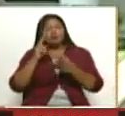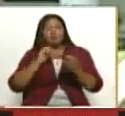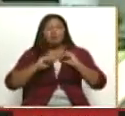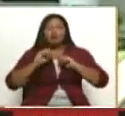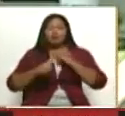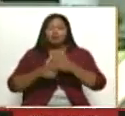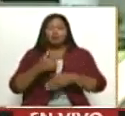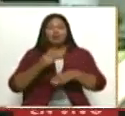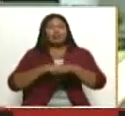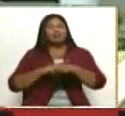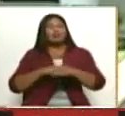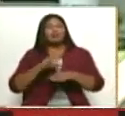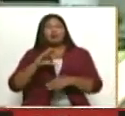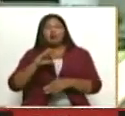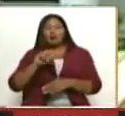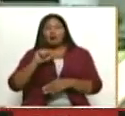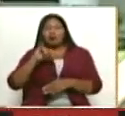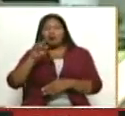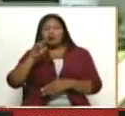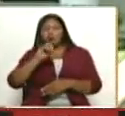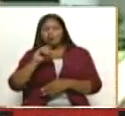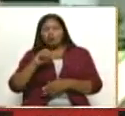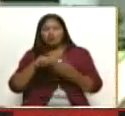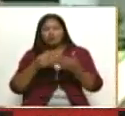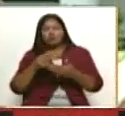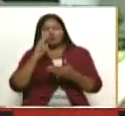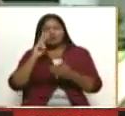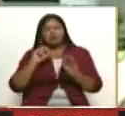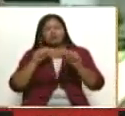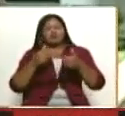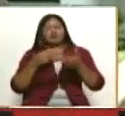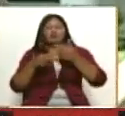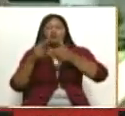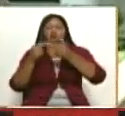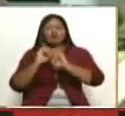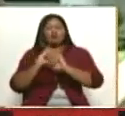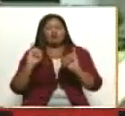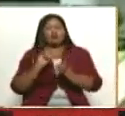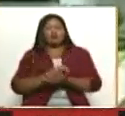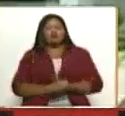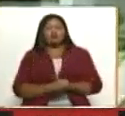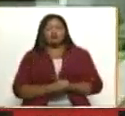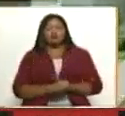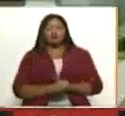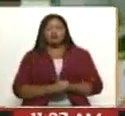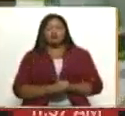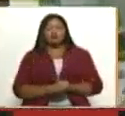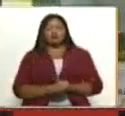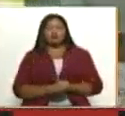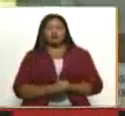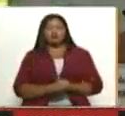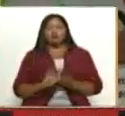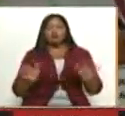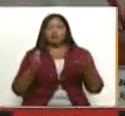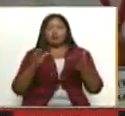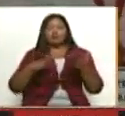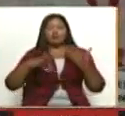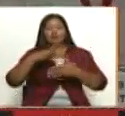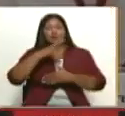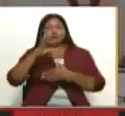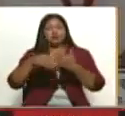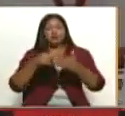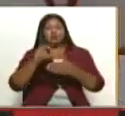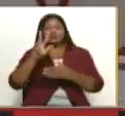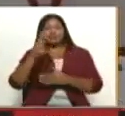en los tiempos del Kairos que en el de Cronos. Hay que empezar a construirlo ya. Animados por ese espíritu, en el tercer